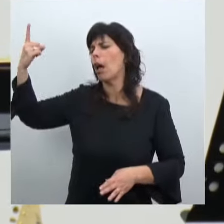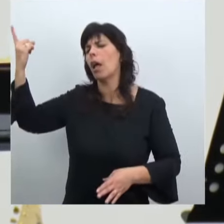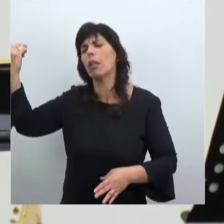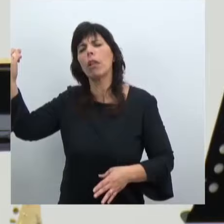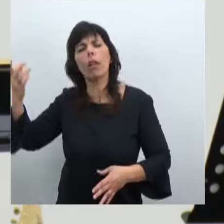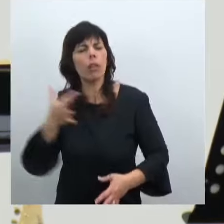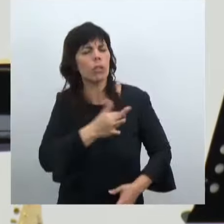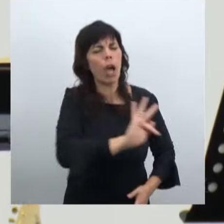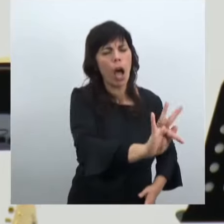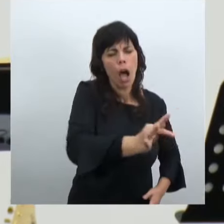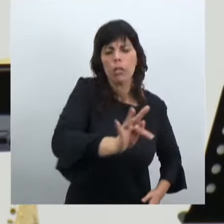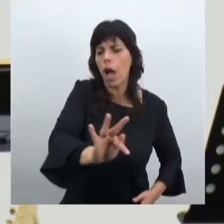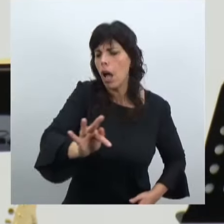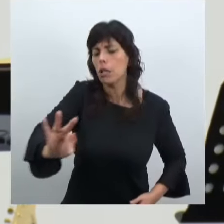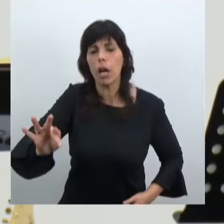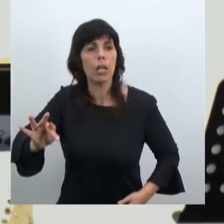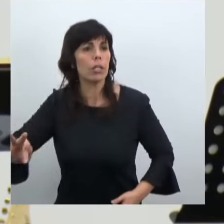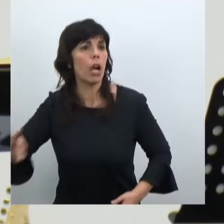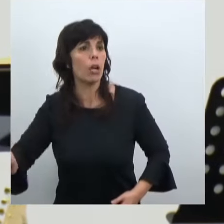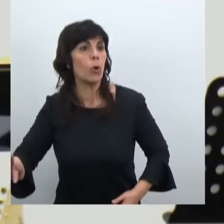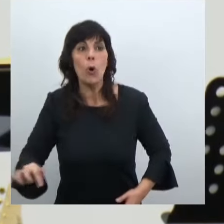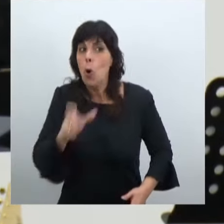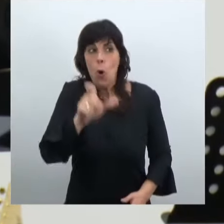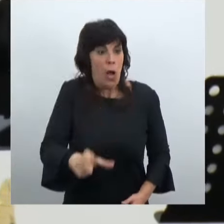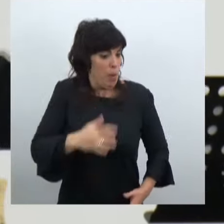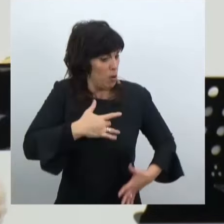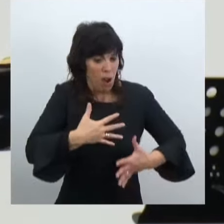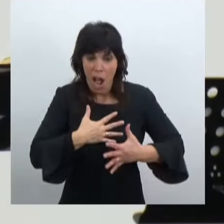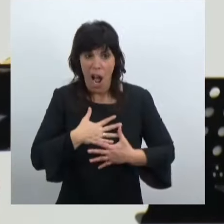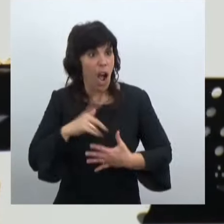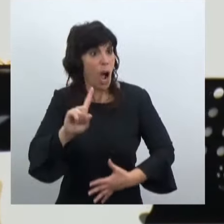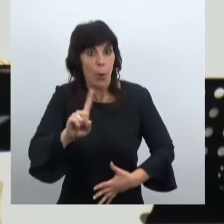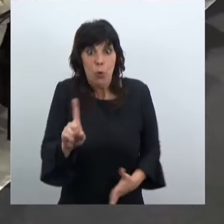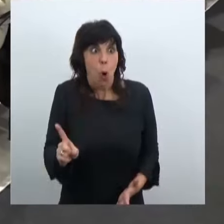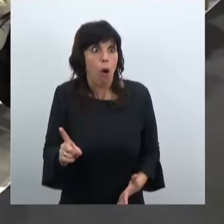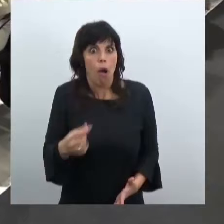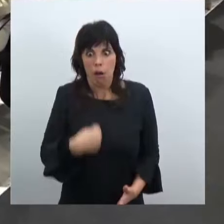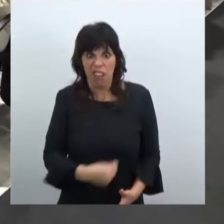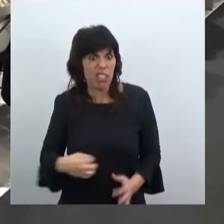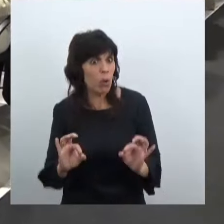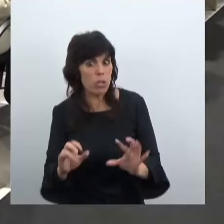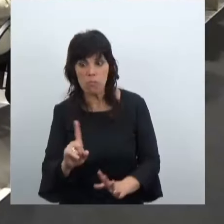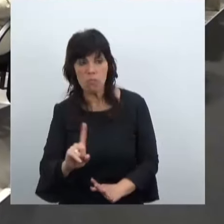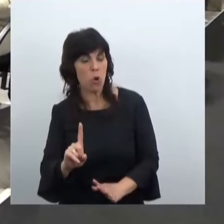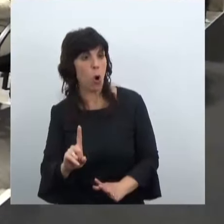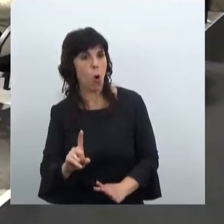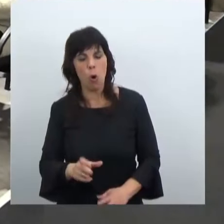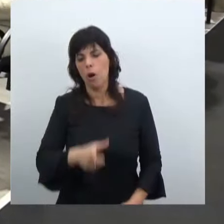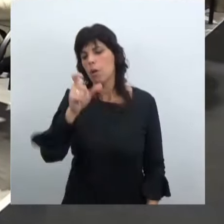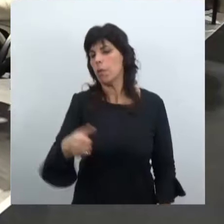El carácter de Dios entra. Una persona sin amor, no me diga que es cristiano. Una persona